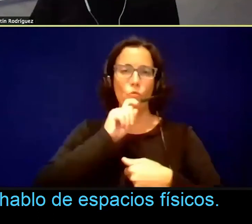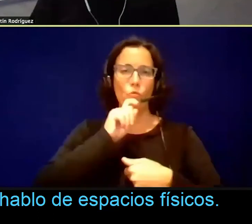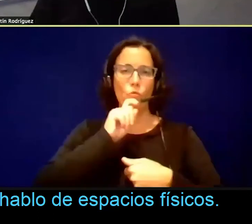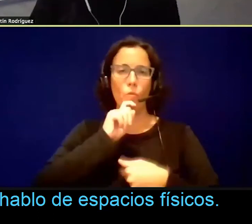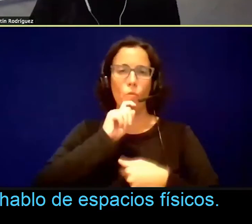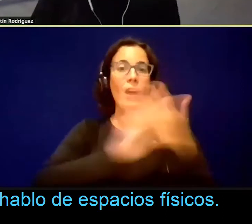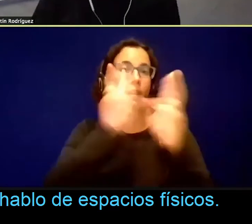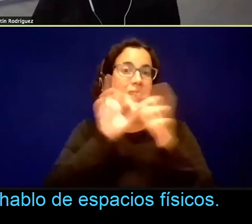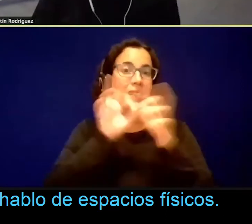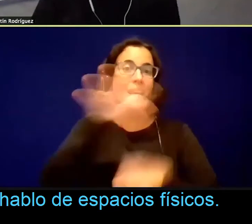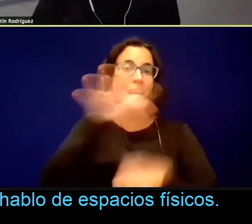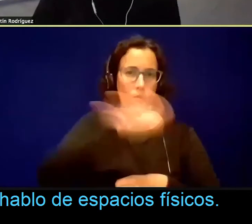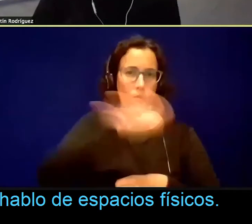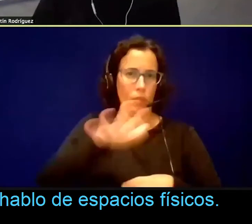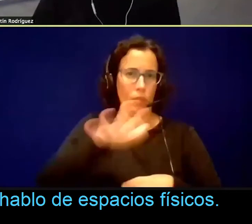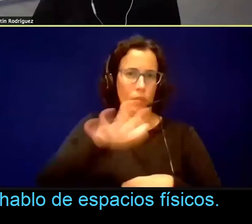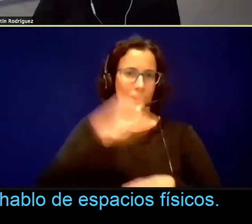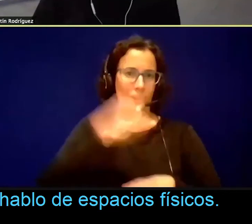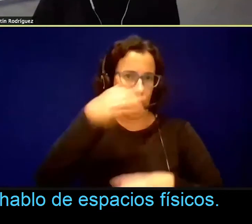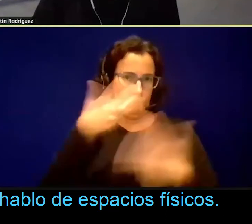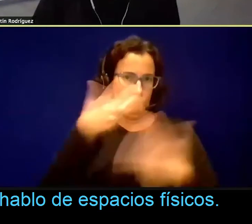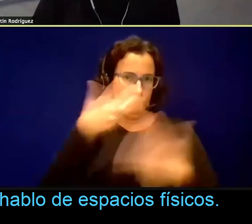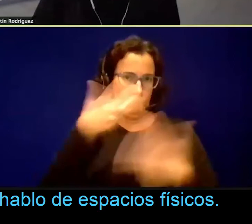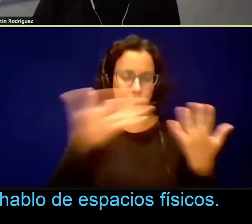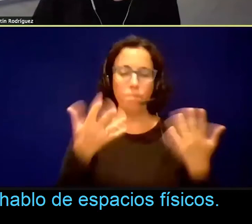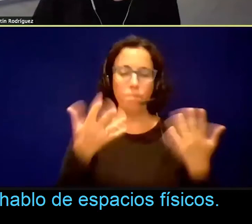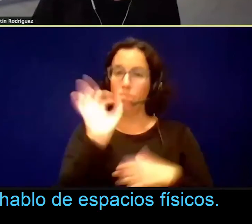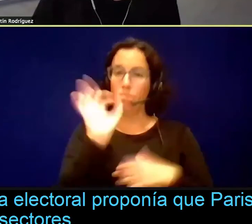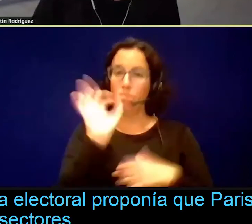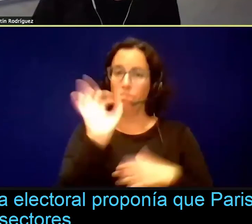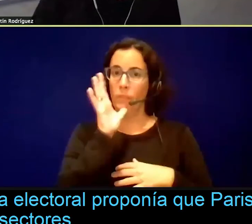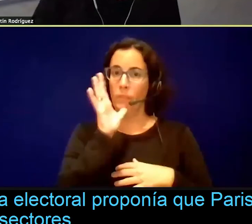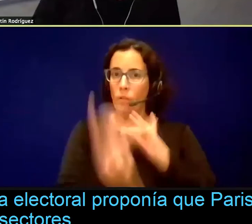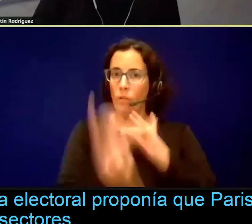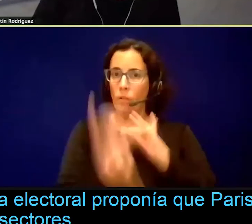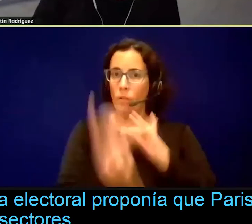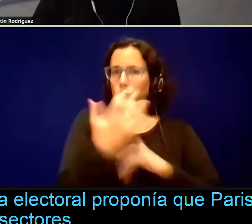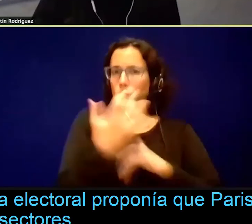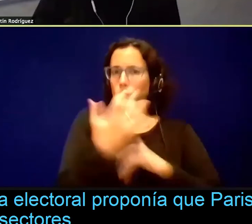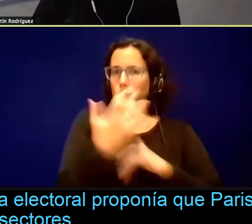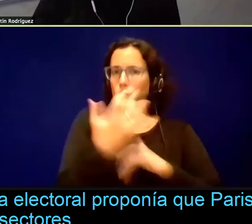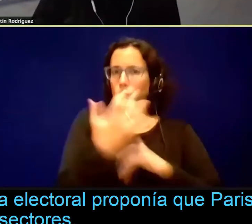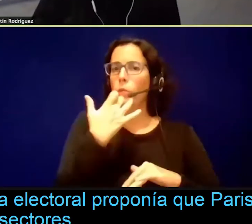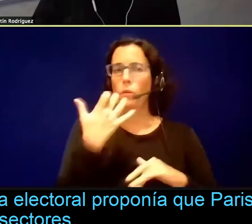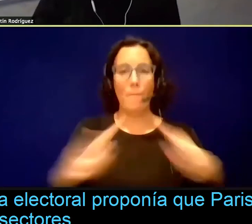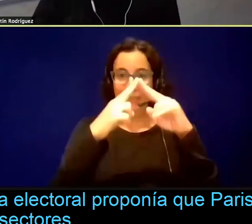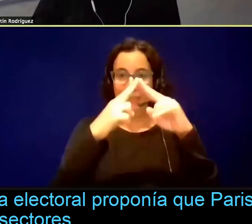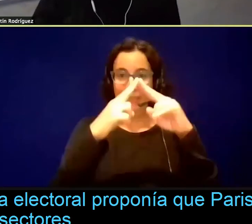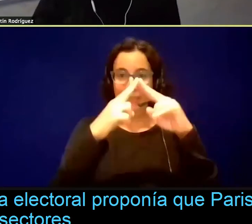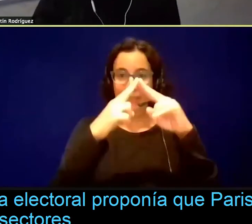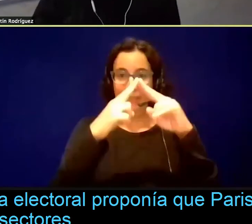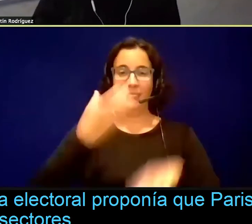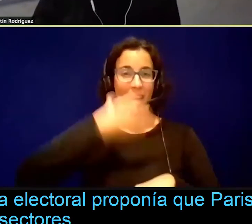que está empezando a haber ejemplos. Mira, por ejemplo, en París, la alcaldesa, ¿sabéis? Anne Hidalgo, en su programa